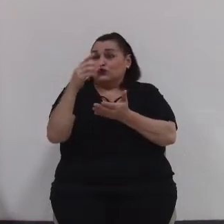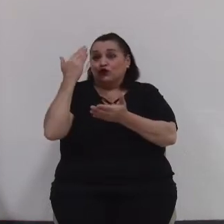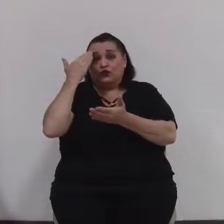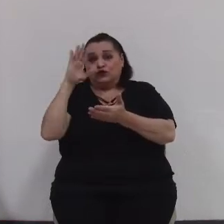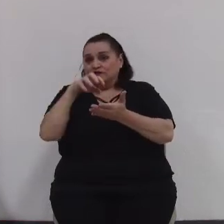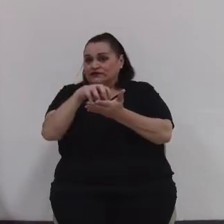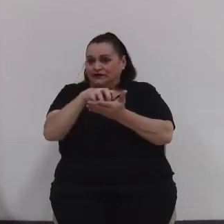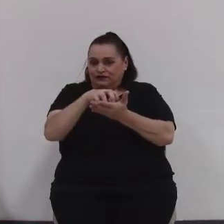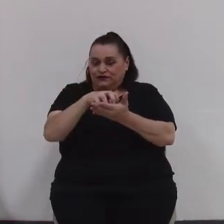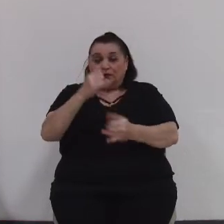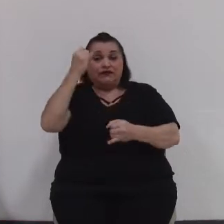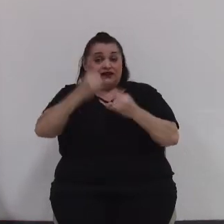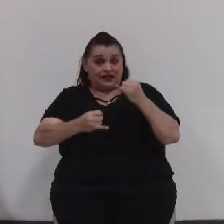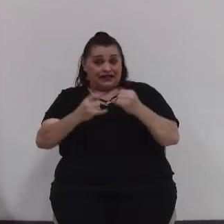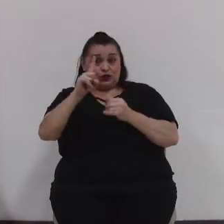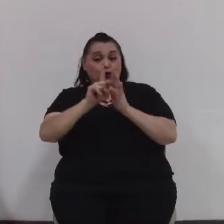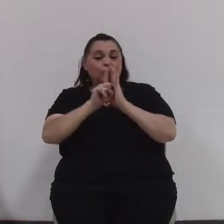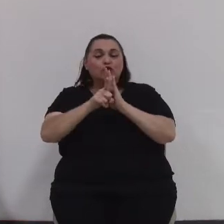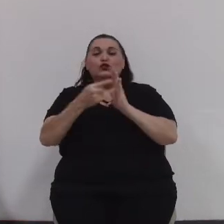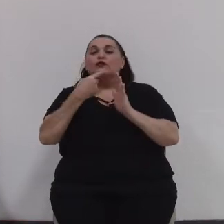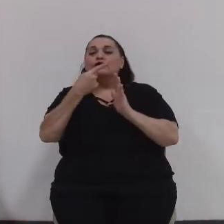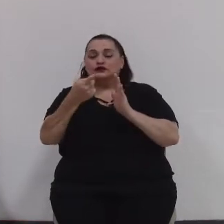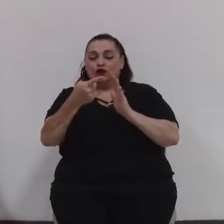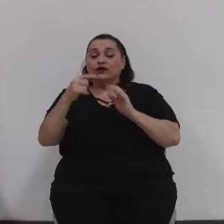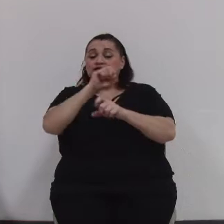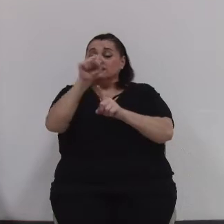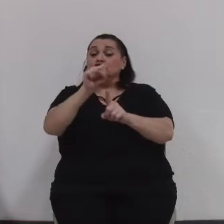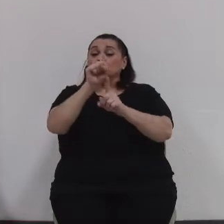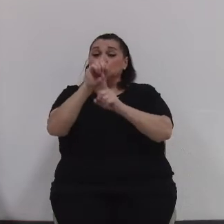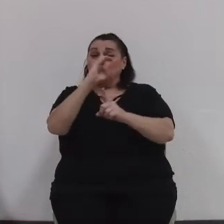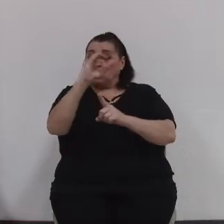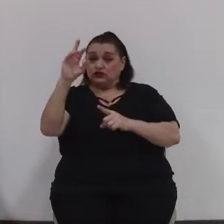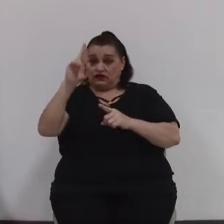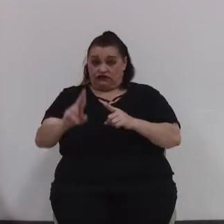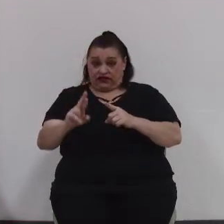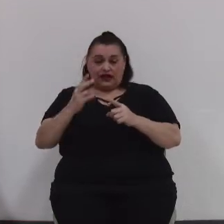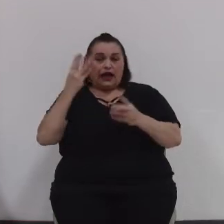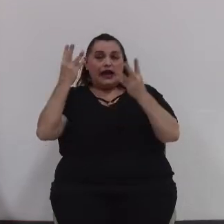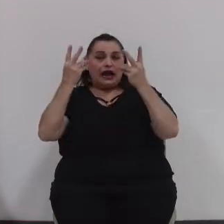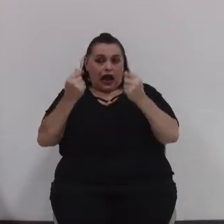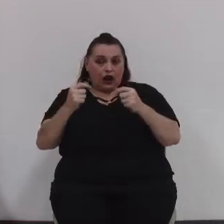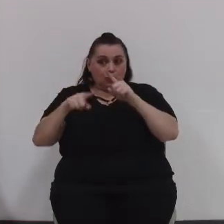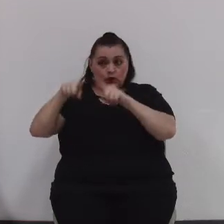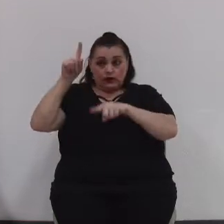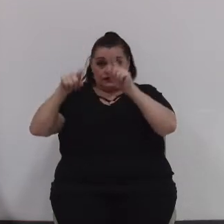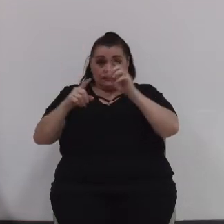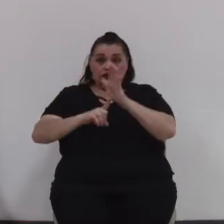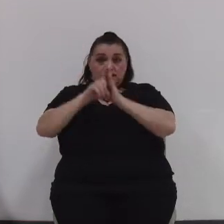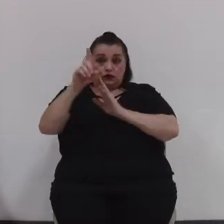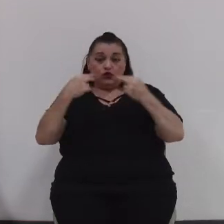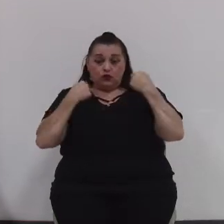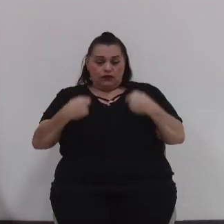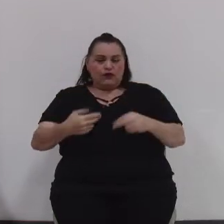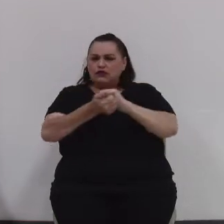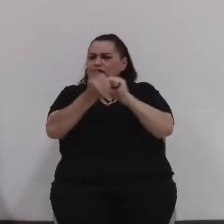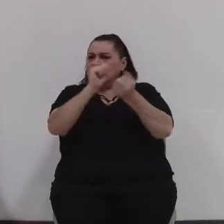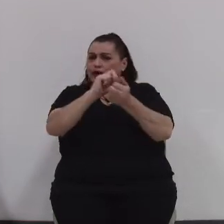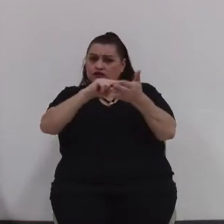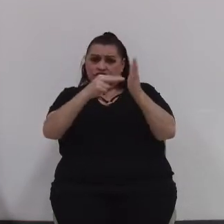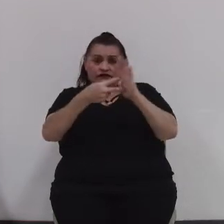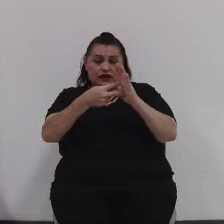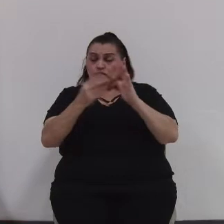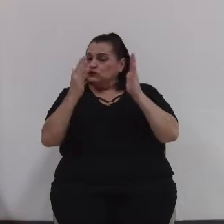Para finalizar, me tomo un minuto para mencionar la situación de Costa Rica en el cálculo de la familia de índices de desarrollo humano. No hay cambios